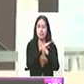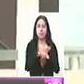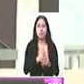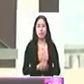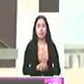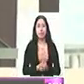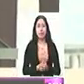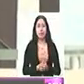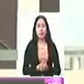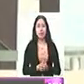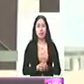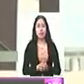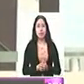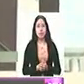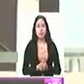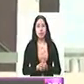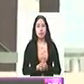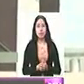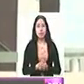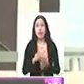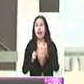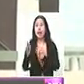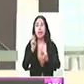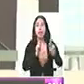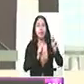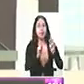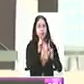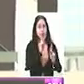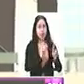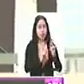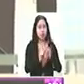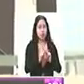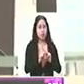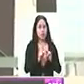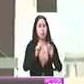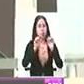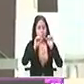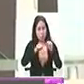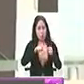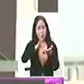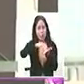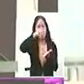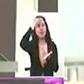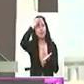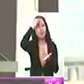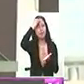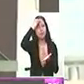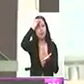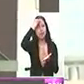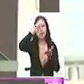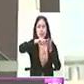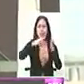Busquemos que nuestra población se empodere del conocimiento de lo que es esta